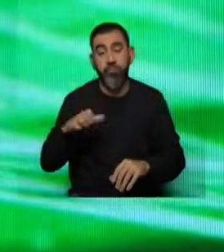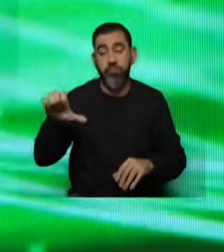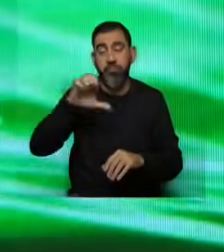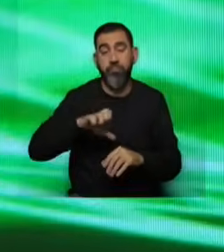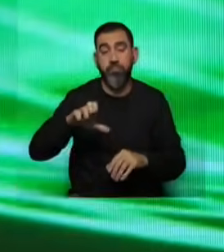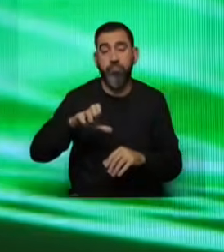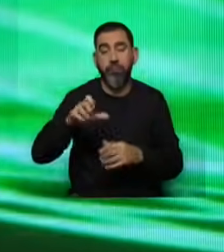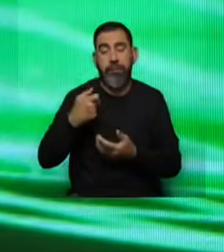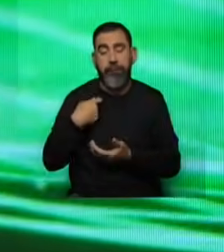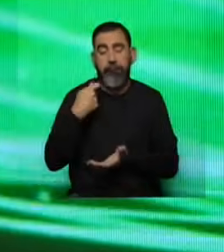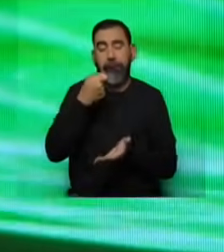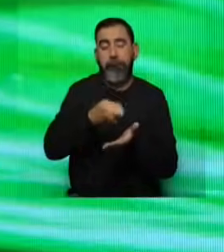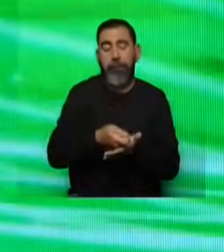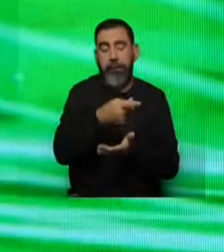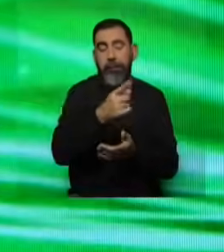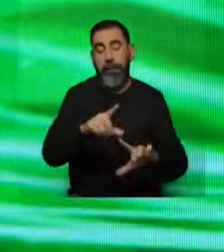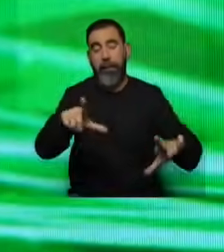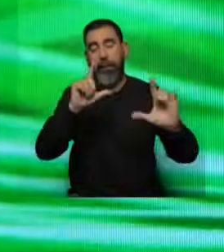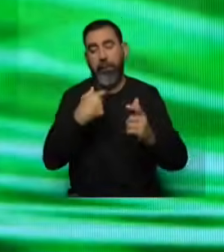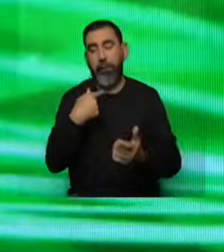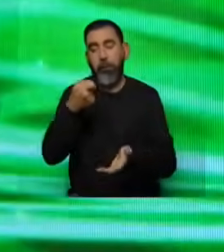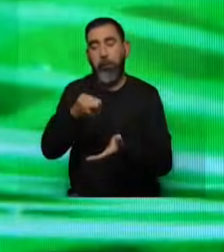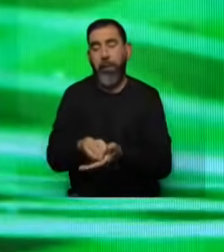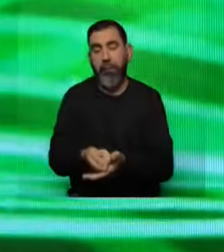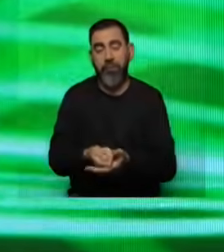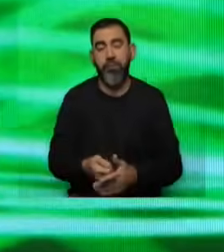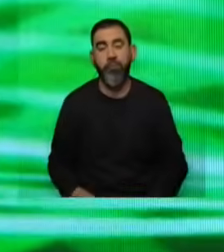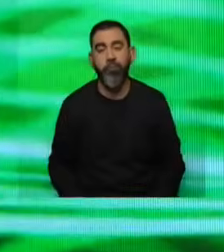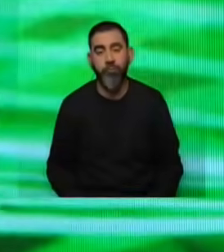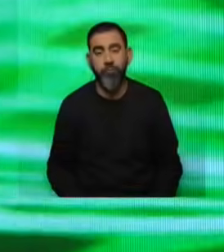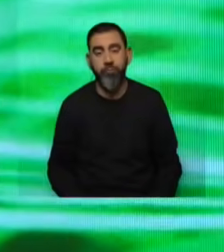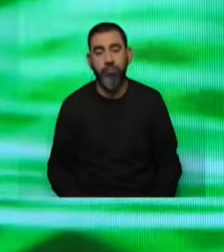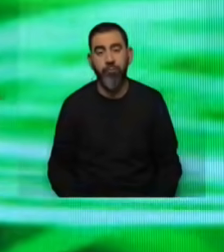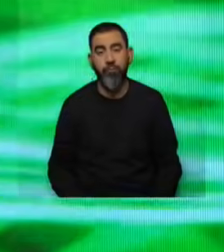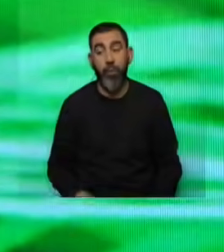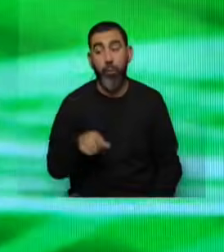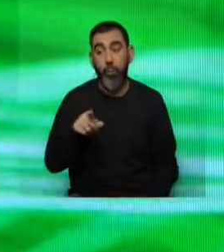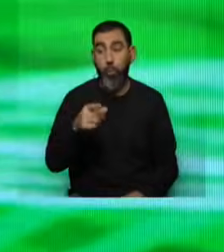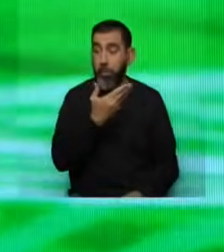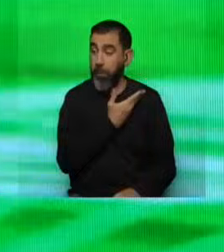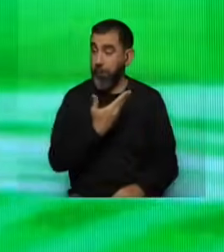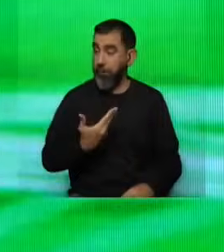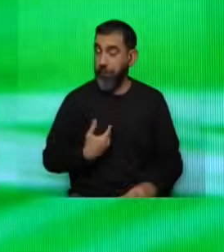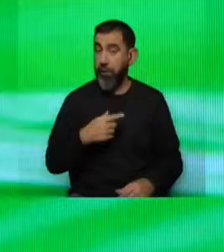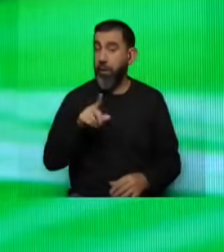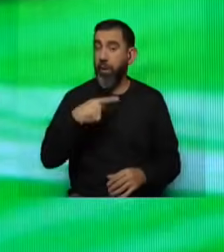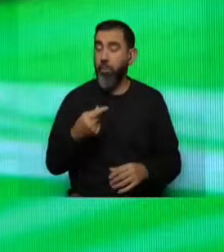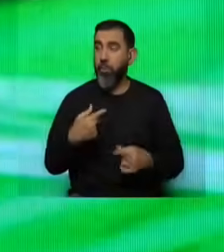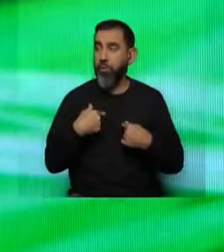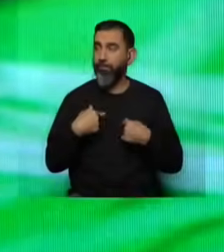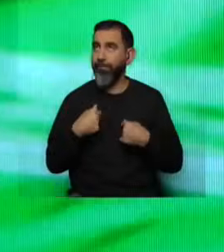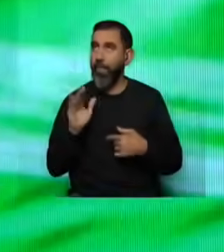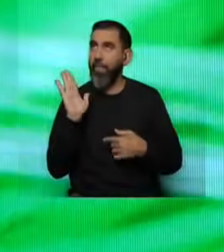le pongo unos mangos a José María que va a ser candidato a la presidencia de la República José María es presidente y después siente que me debe